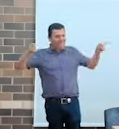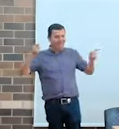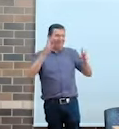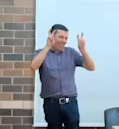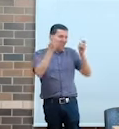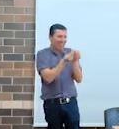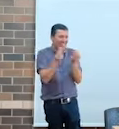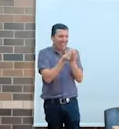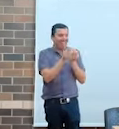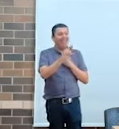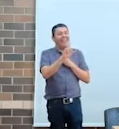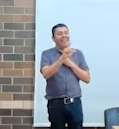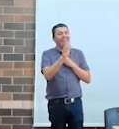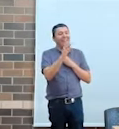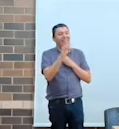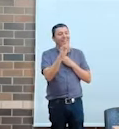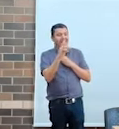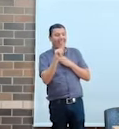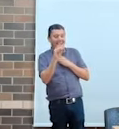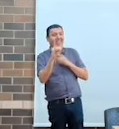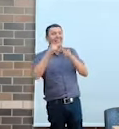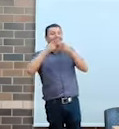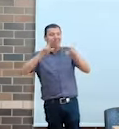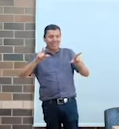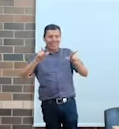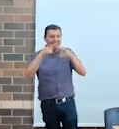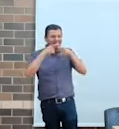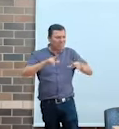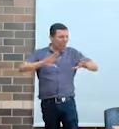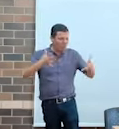lingüística que tú estabas hablando, la relatividad lingüística,